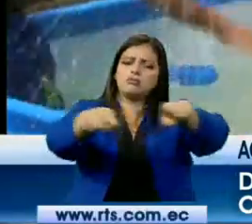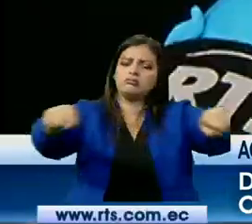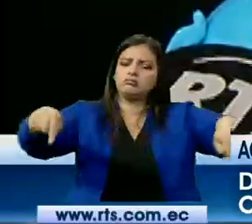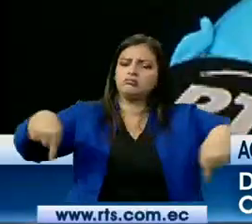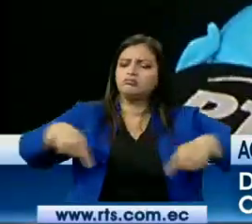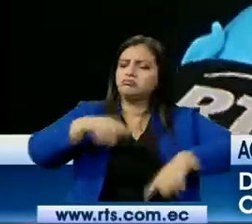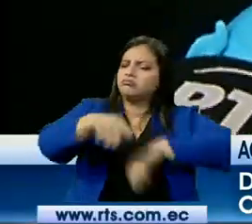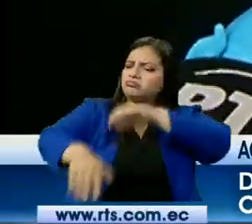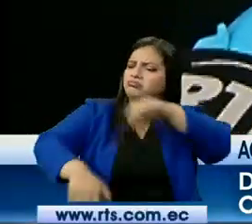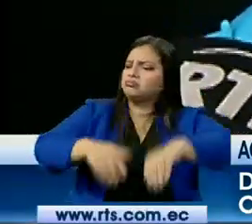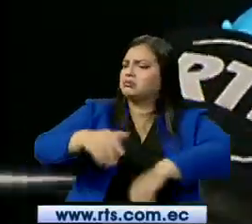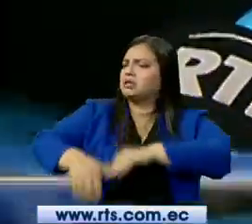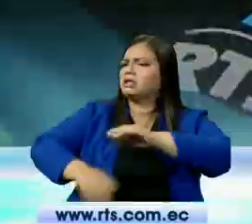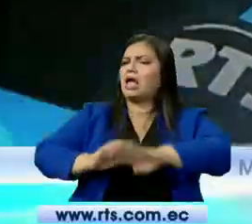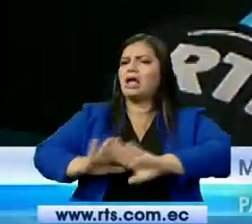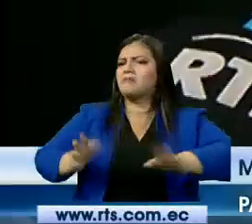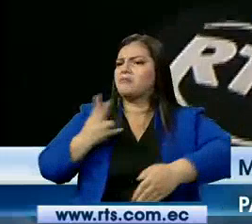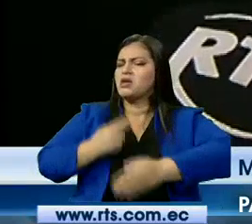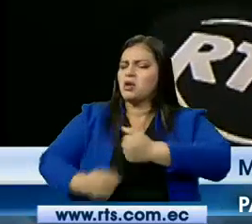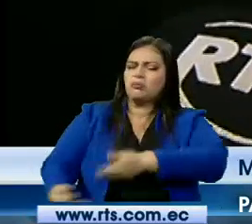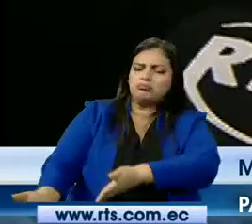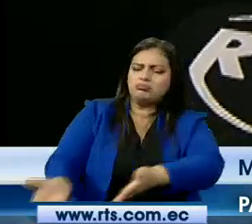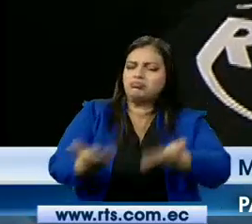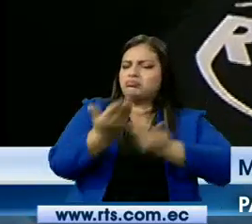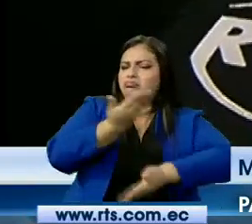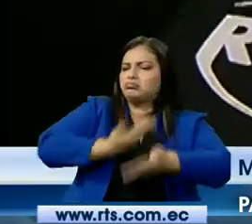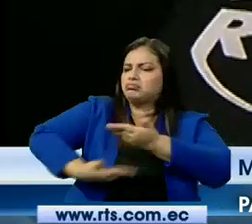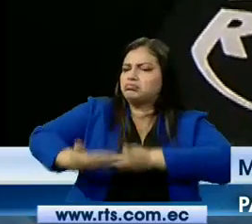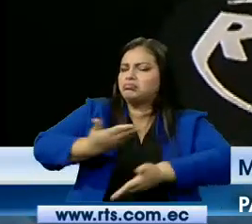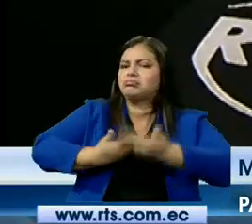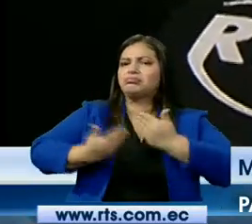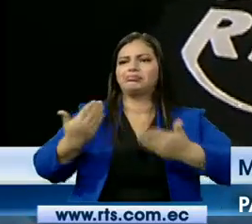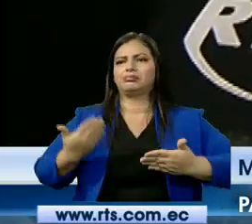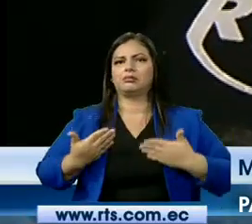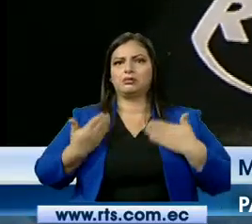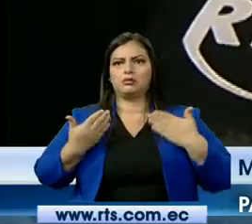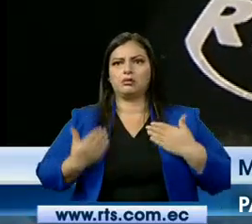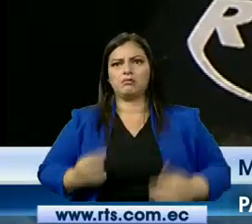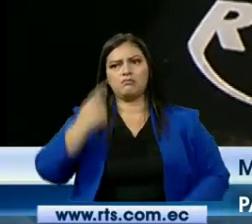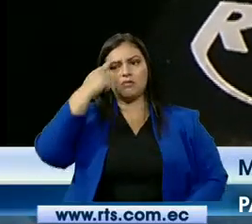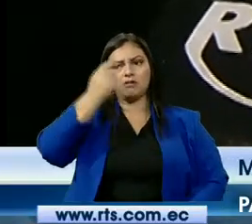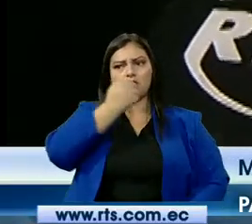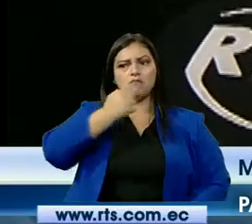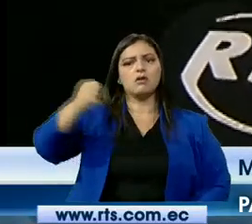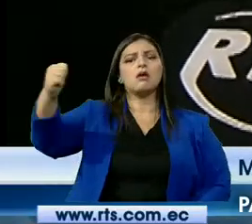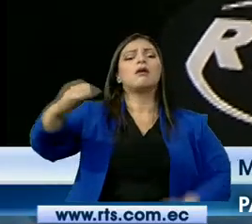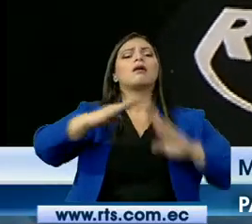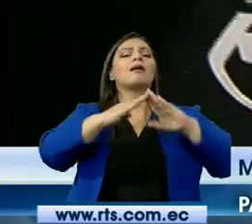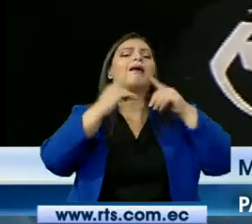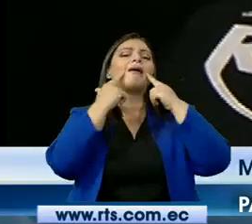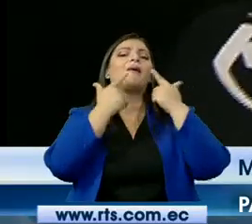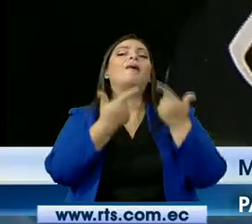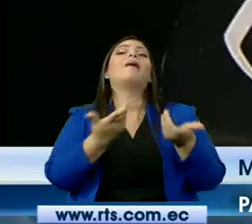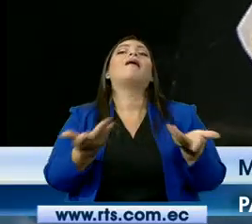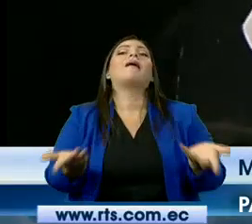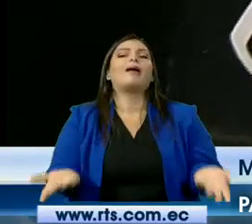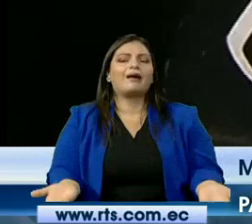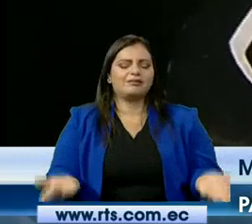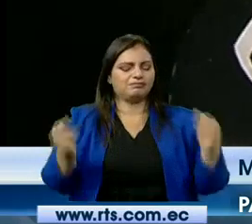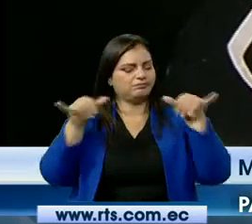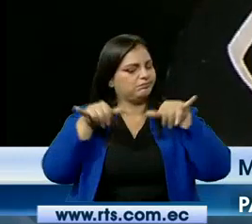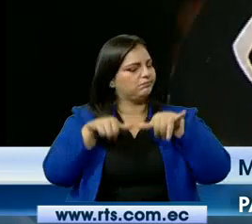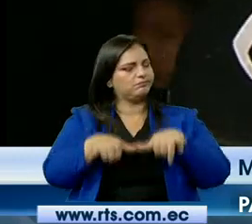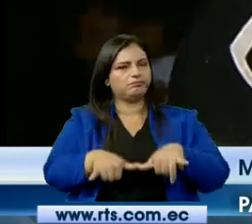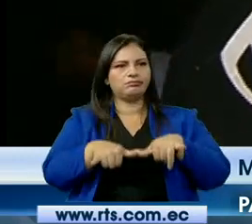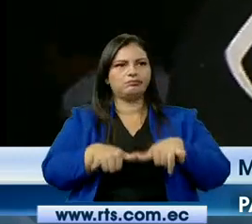para disfrutar con mis hijos aquí. Y tampoco no se puede dejar la casa sola, pues, y disfrutar el feriado aquí en